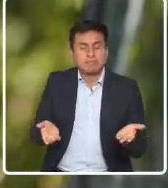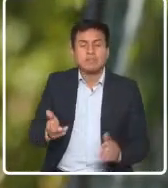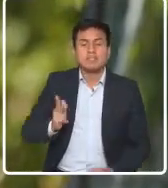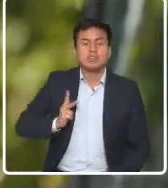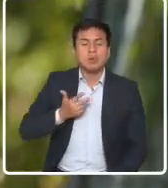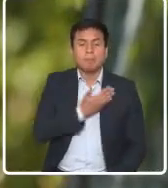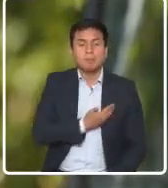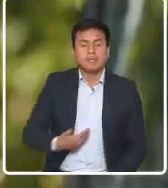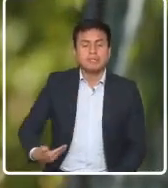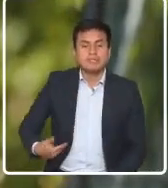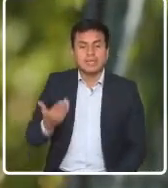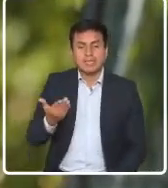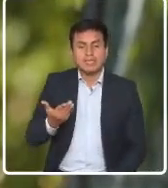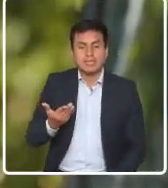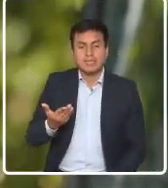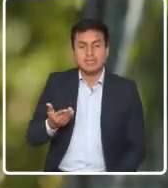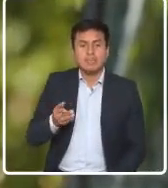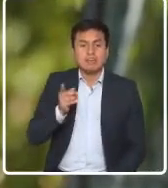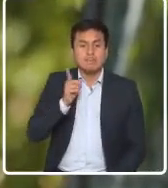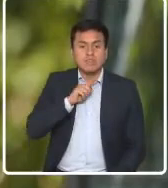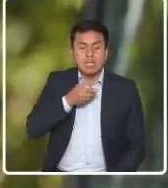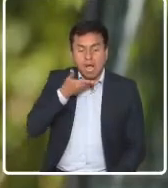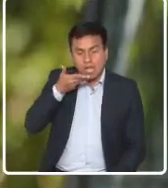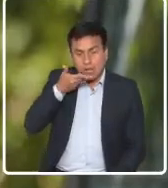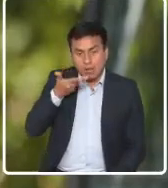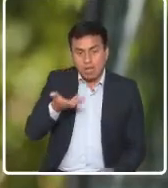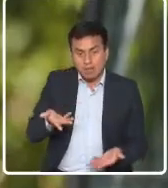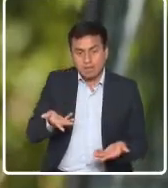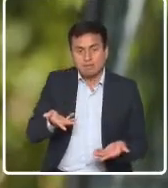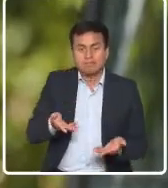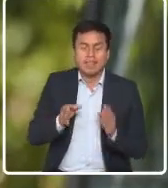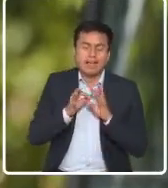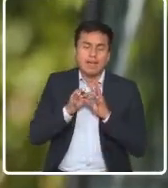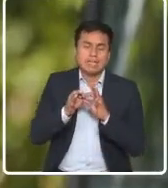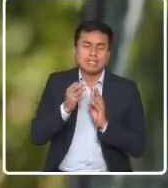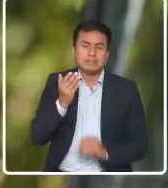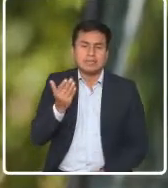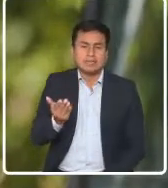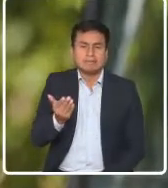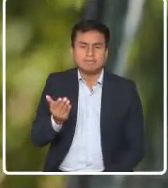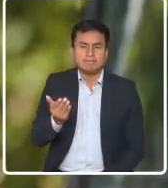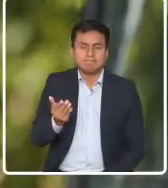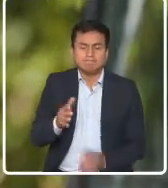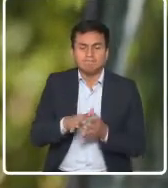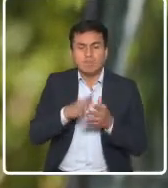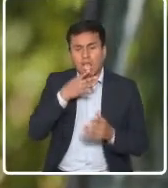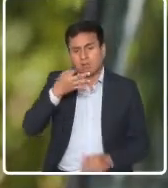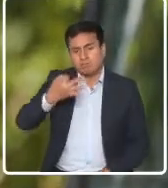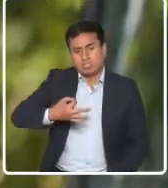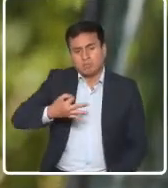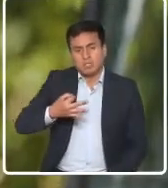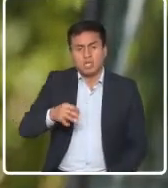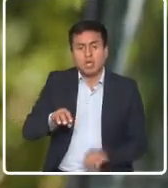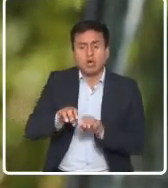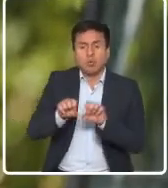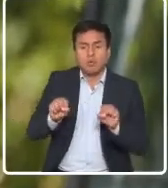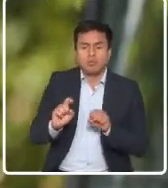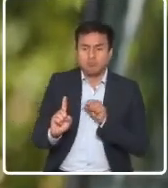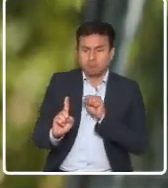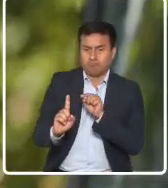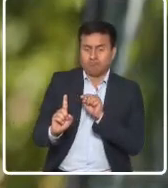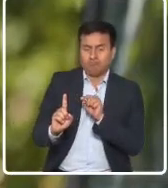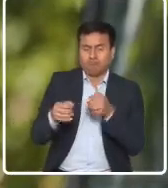Señor presidente, no podemos finalizar estas palabras sin agradecer muy sinceramente su compromiso